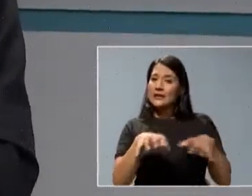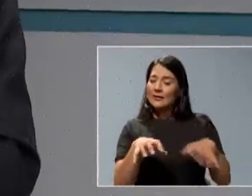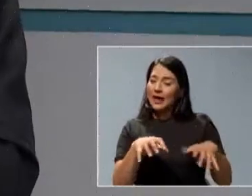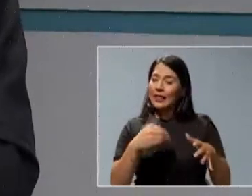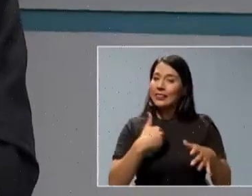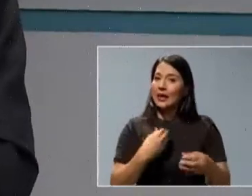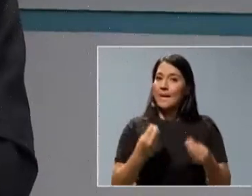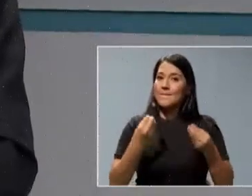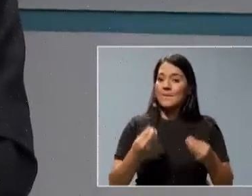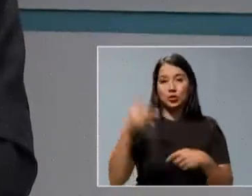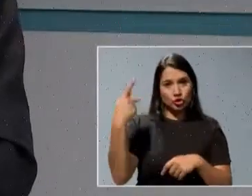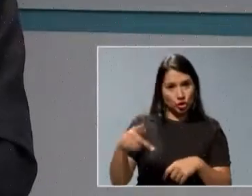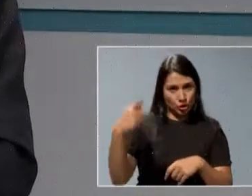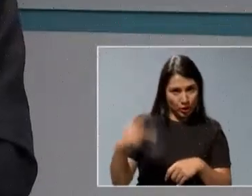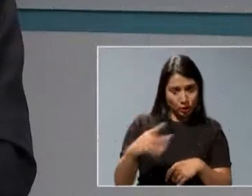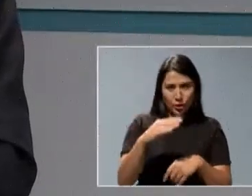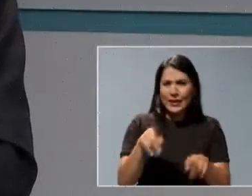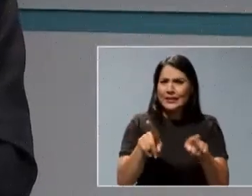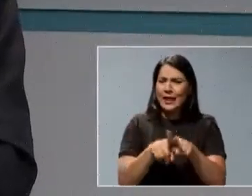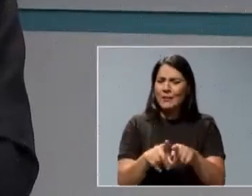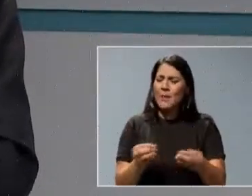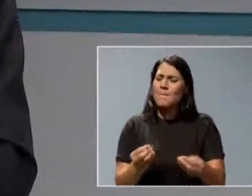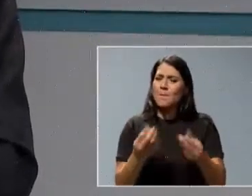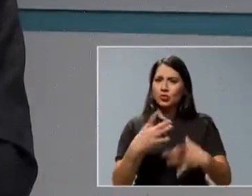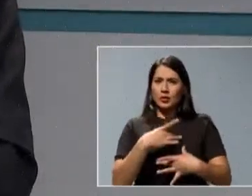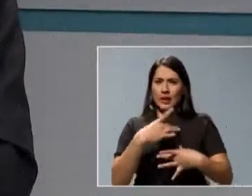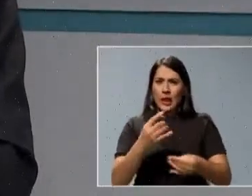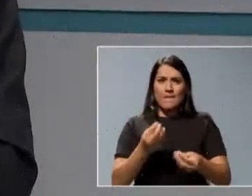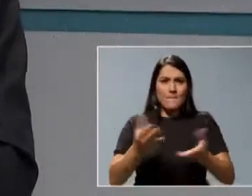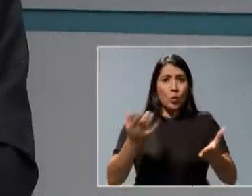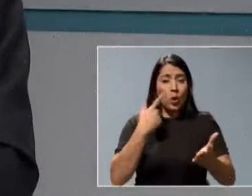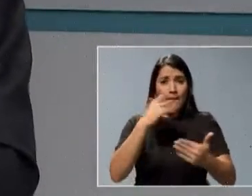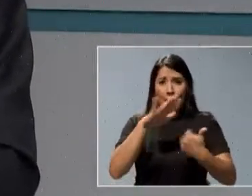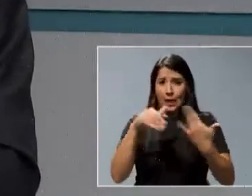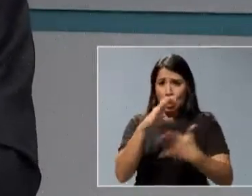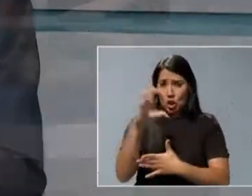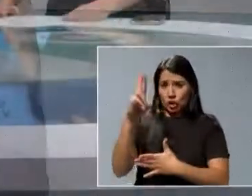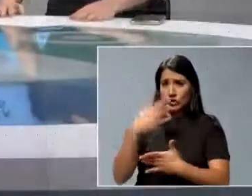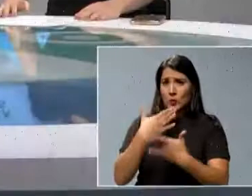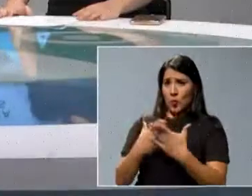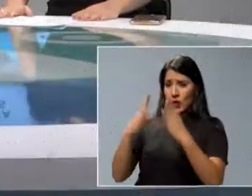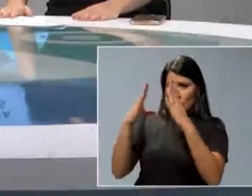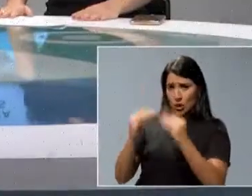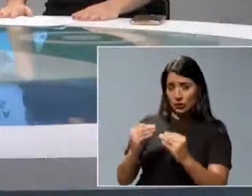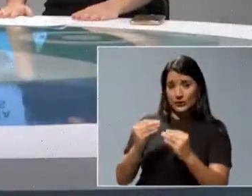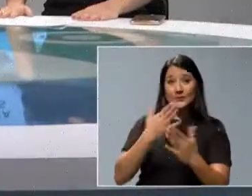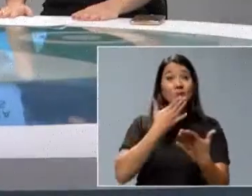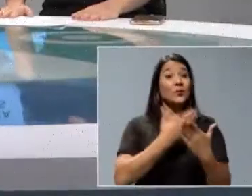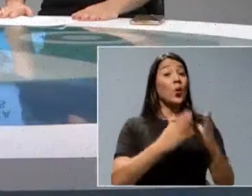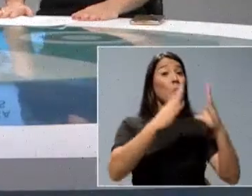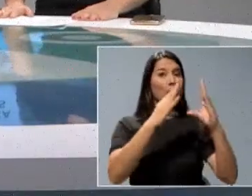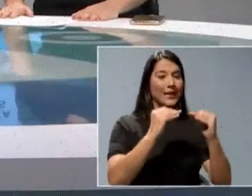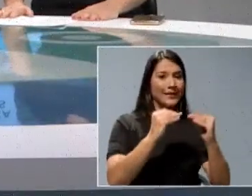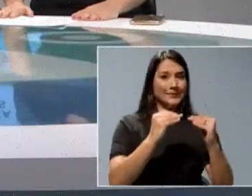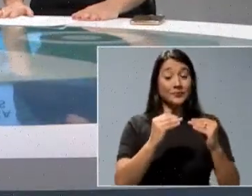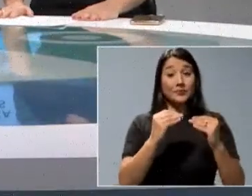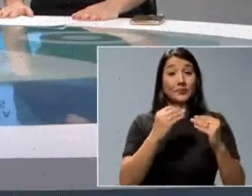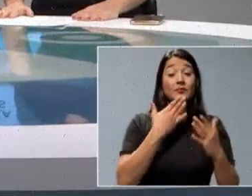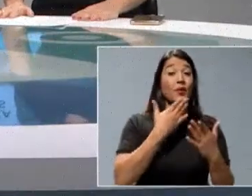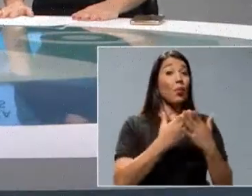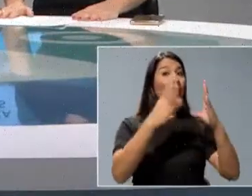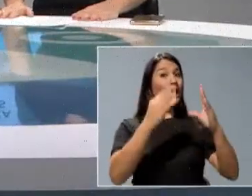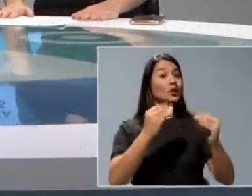riesgo y de un enorme interés público para todo el país. Buenas noches, Andrés. Buenas noches, don Ernesto Eisel, y a todos los